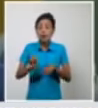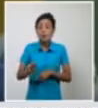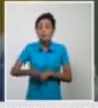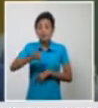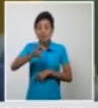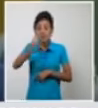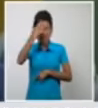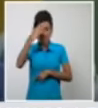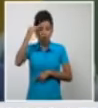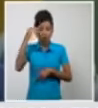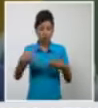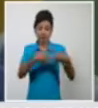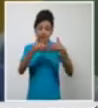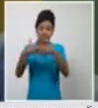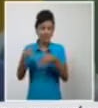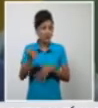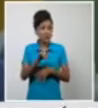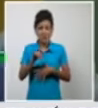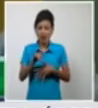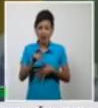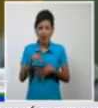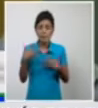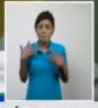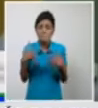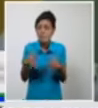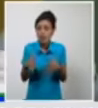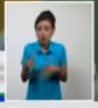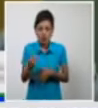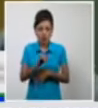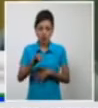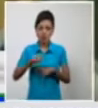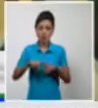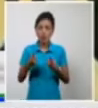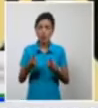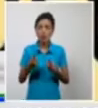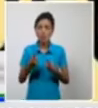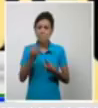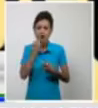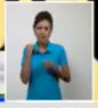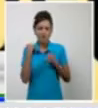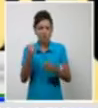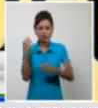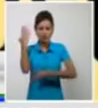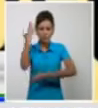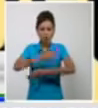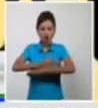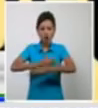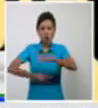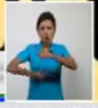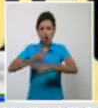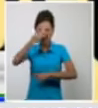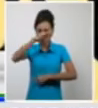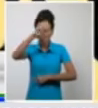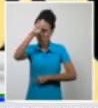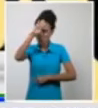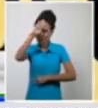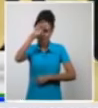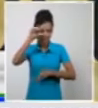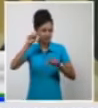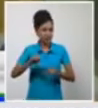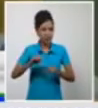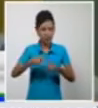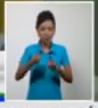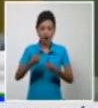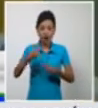desatado horror y asco. Que siga recrudeciendo el bloqueo a Cuba es ridículo. Pero que aproveche la